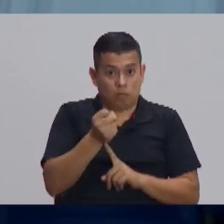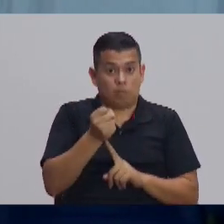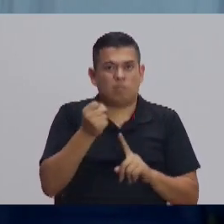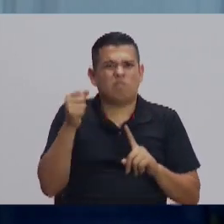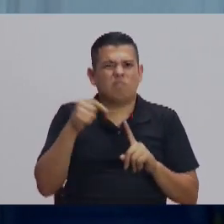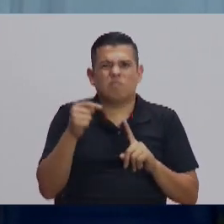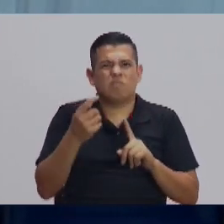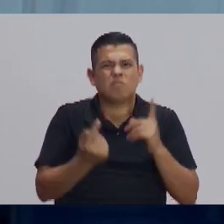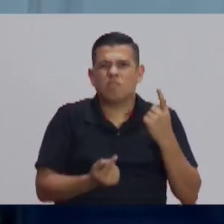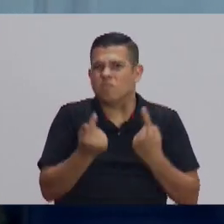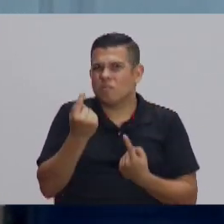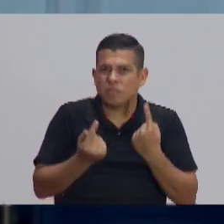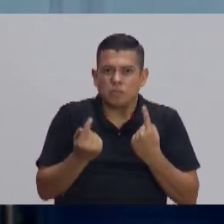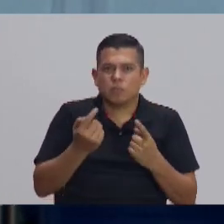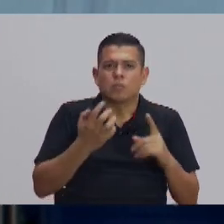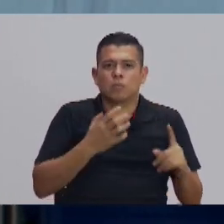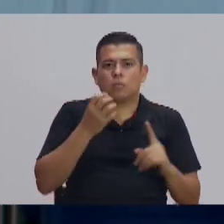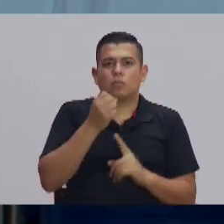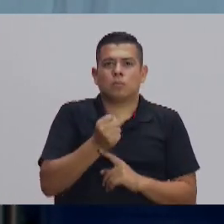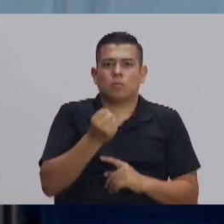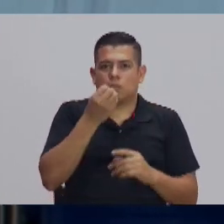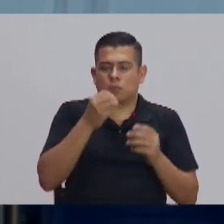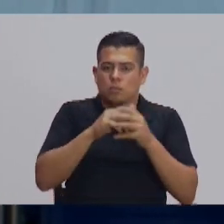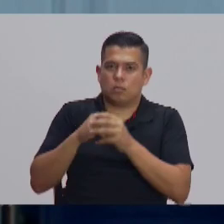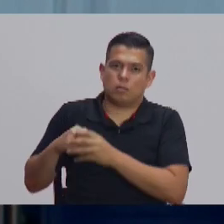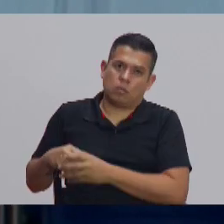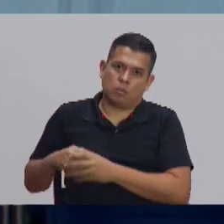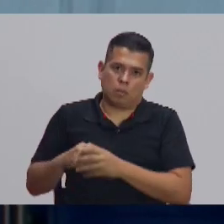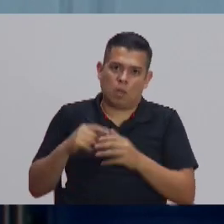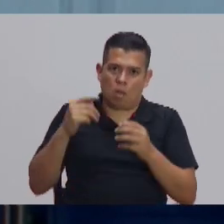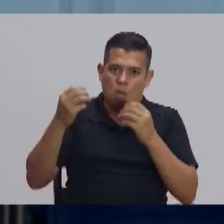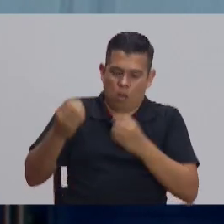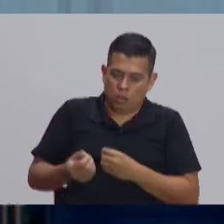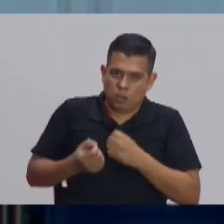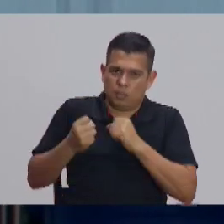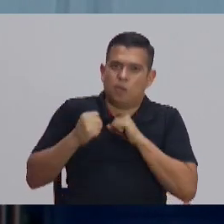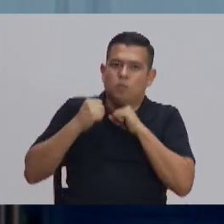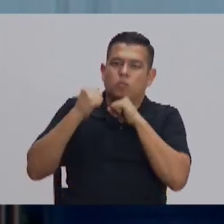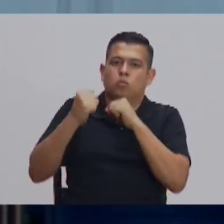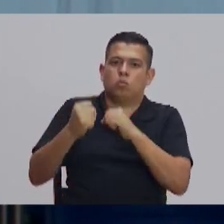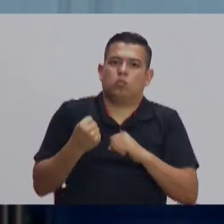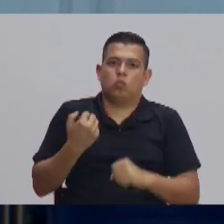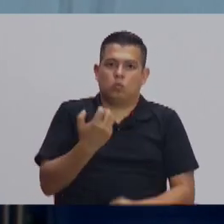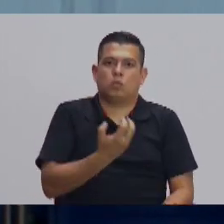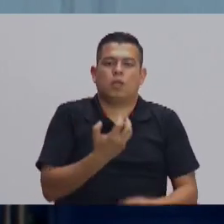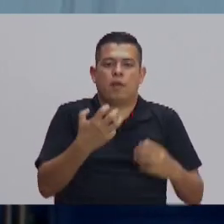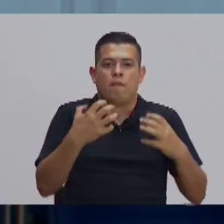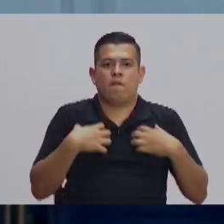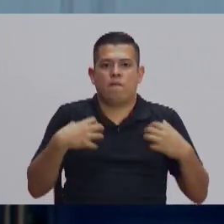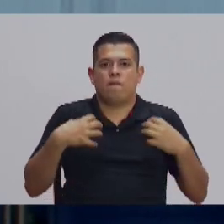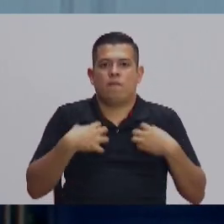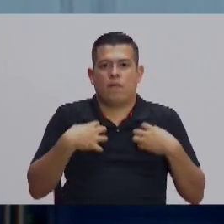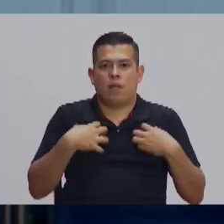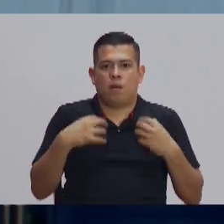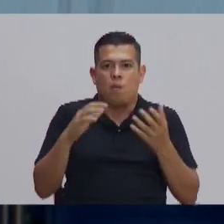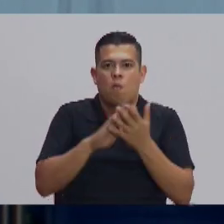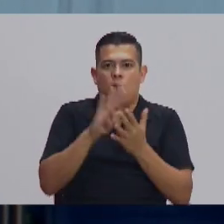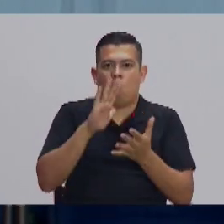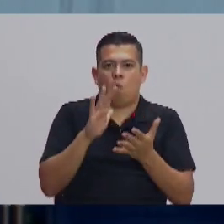definido porque tu ayunas el ayuno es para fortalecimiento de nuestra vida